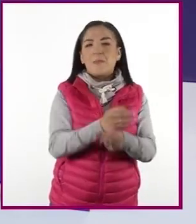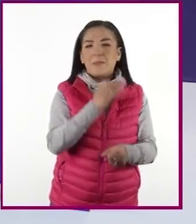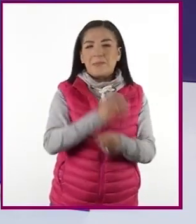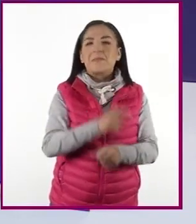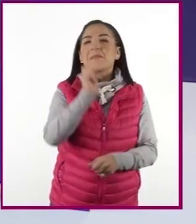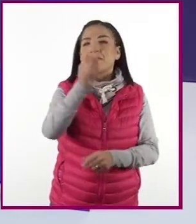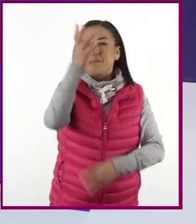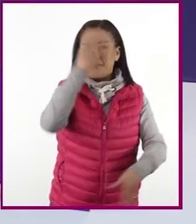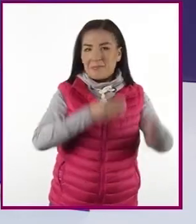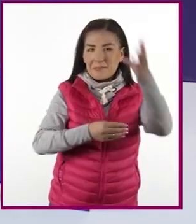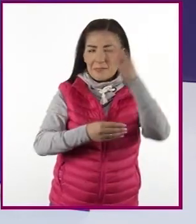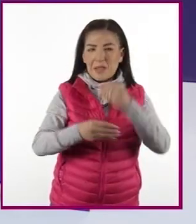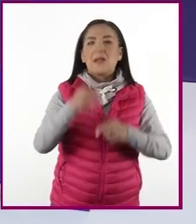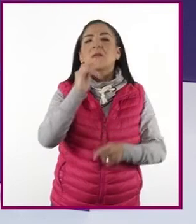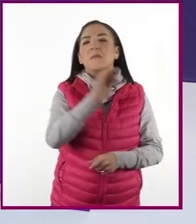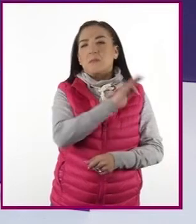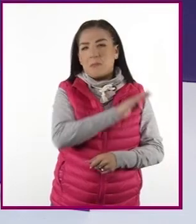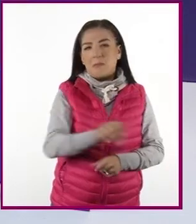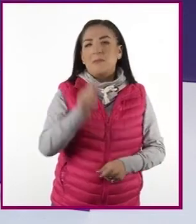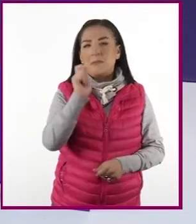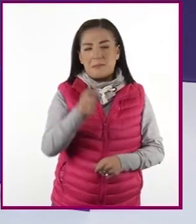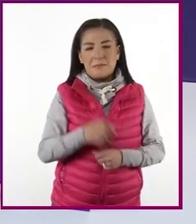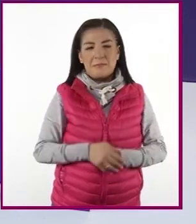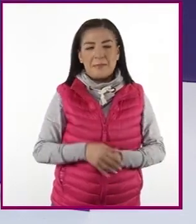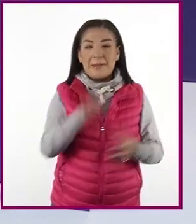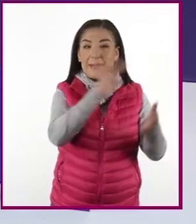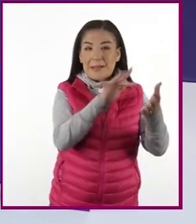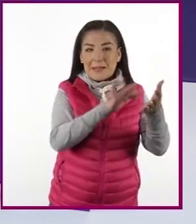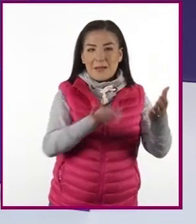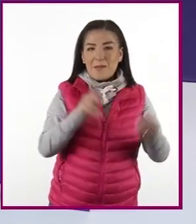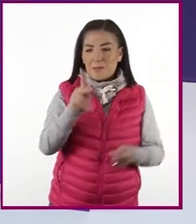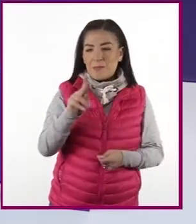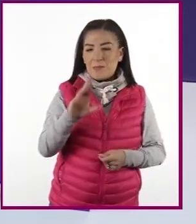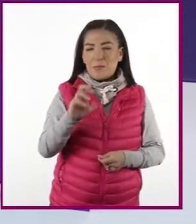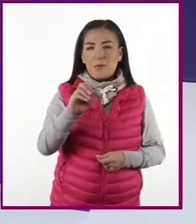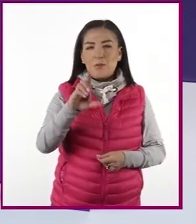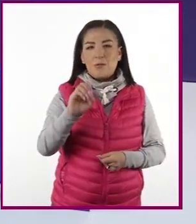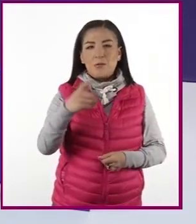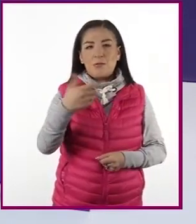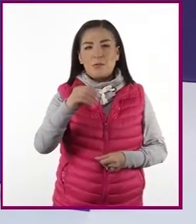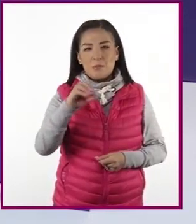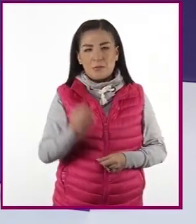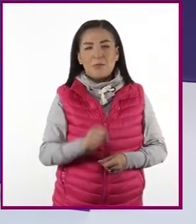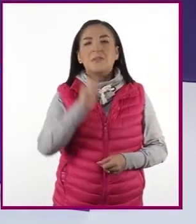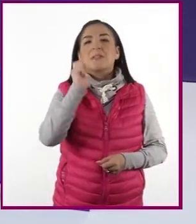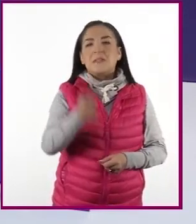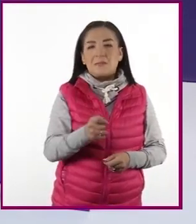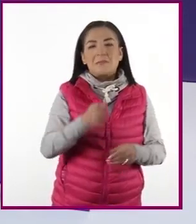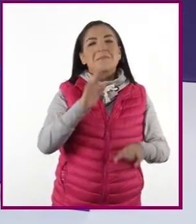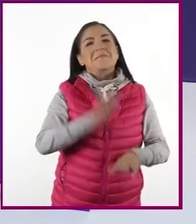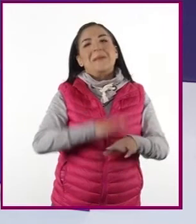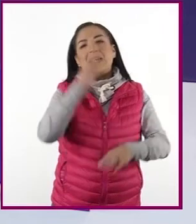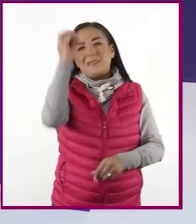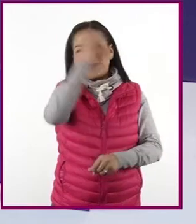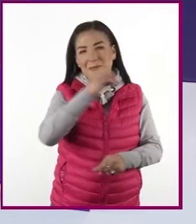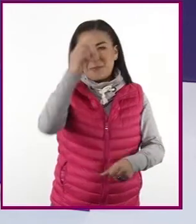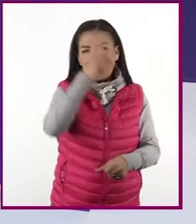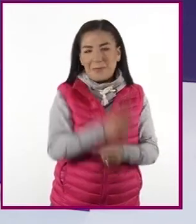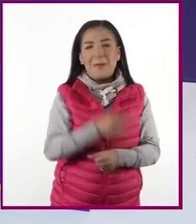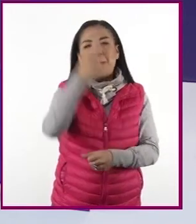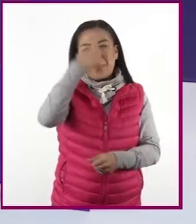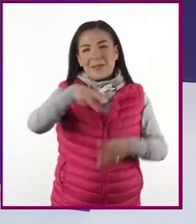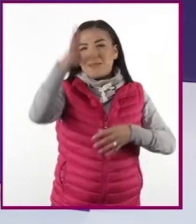decir que la lectura de prólogos de antología es una gran oportunidad para aprender sobre